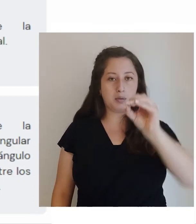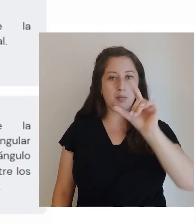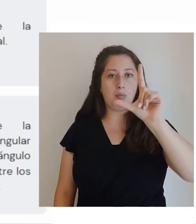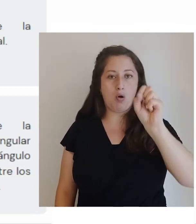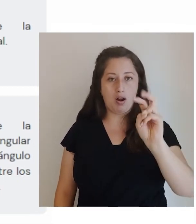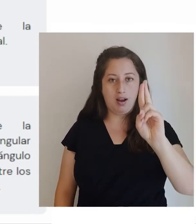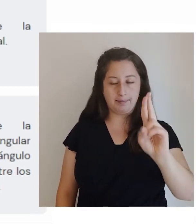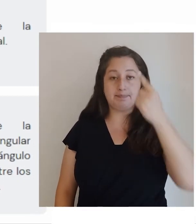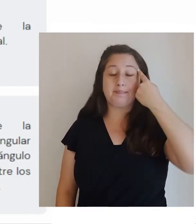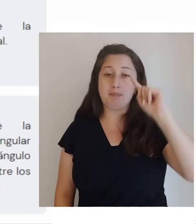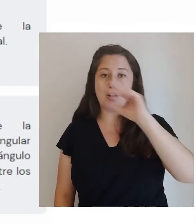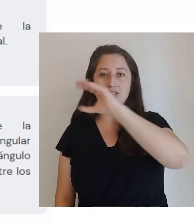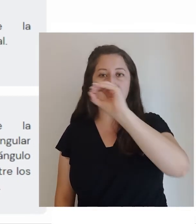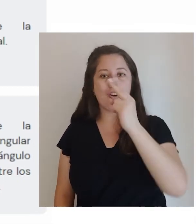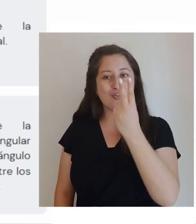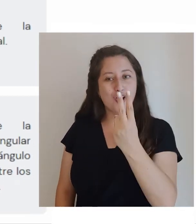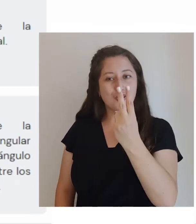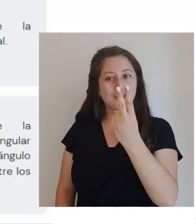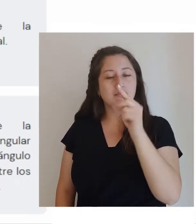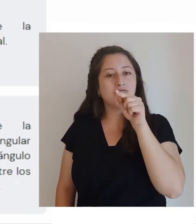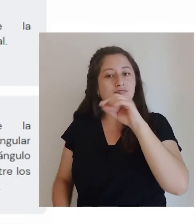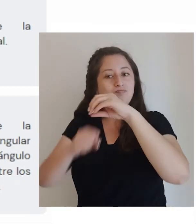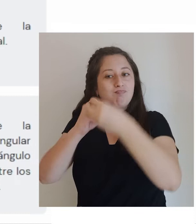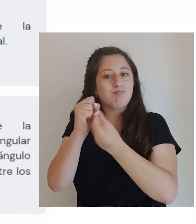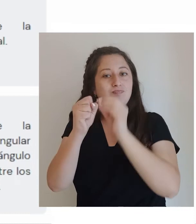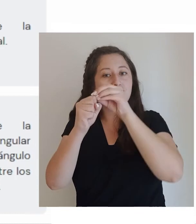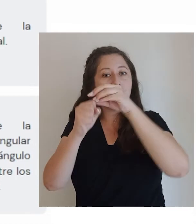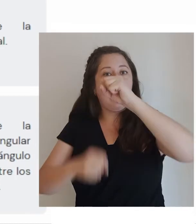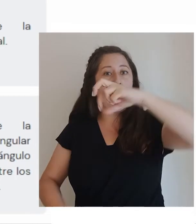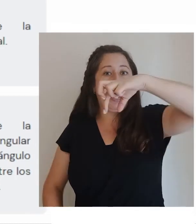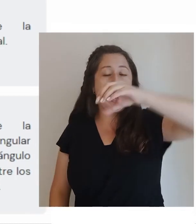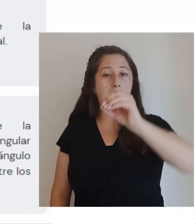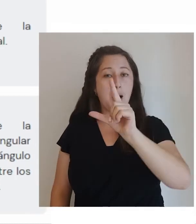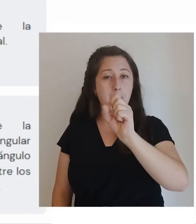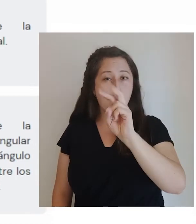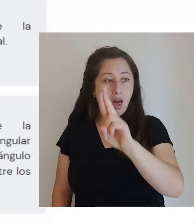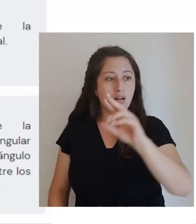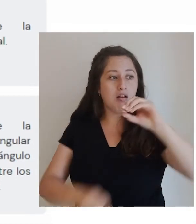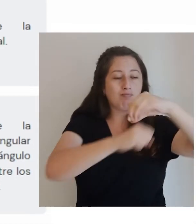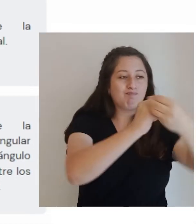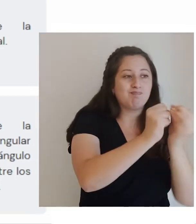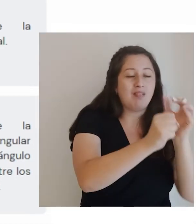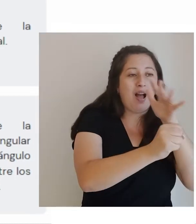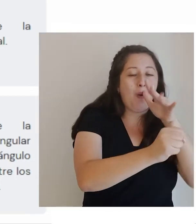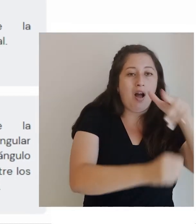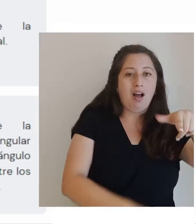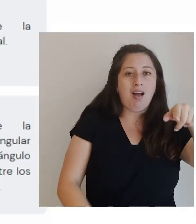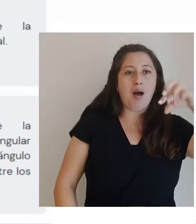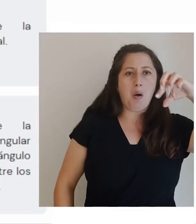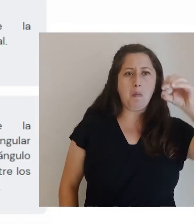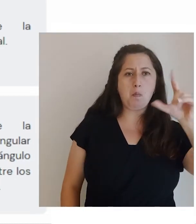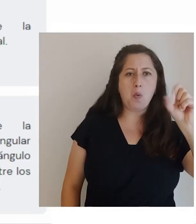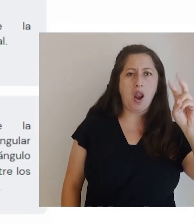de dióxido de carbono es apolar y la de agua es polar. De hecho, lo